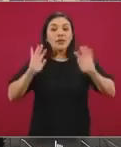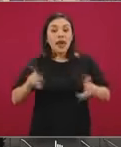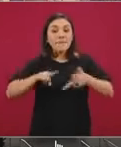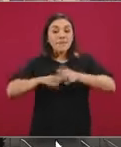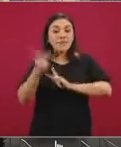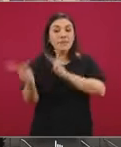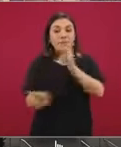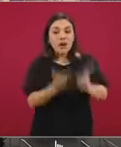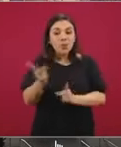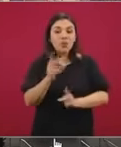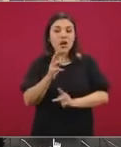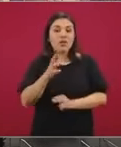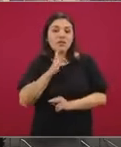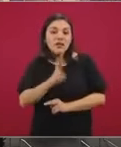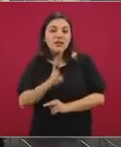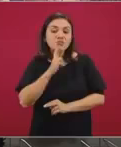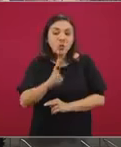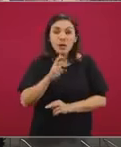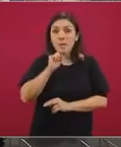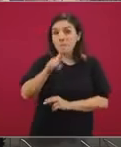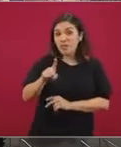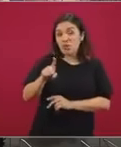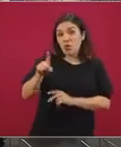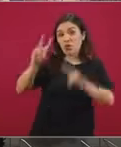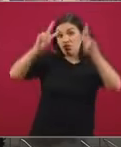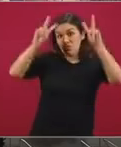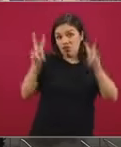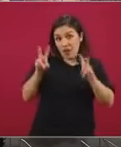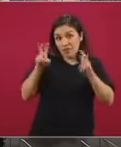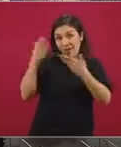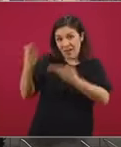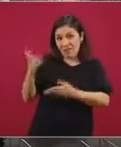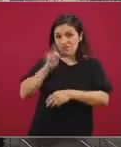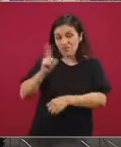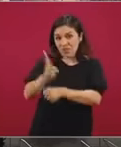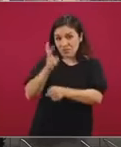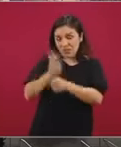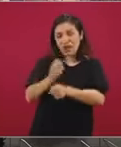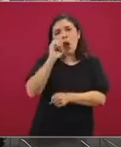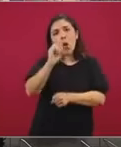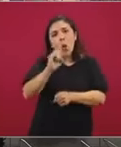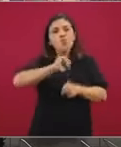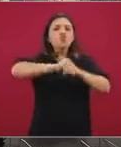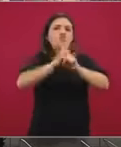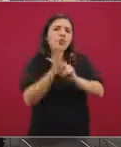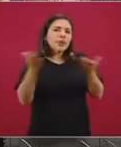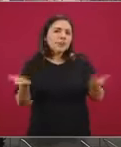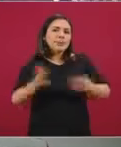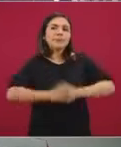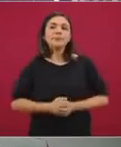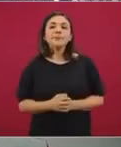a preguntas y respuestas, ya sea sobre el tema de nuestra querida invitada o sobre COVID en general.